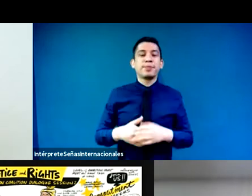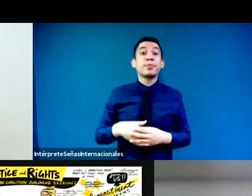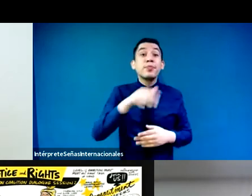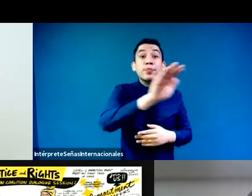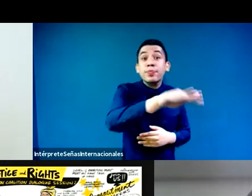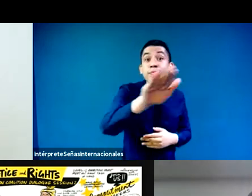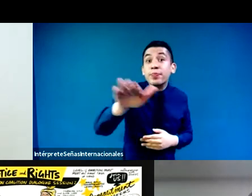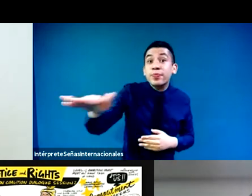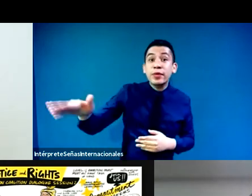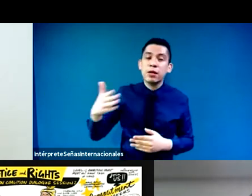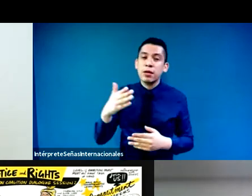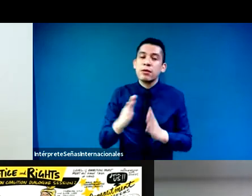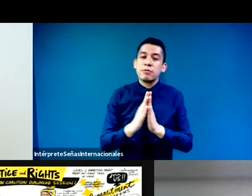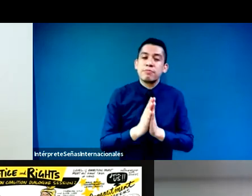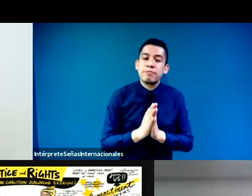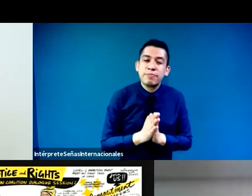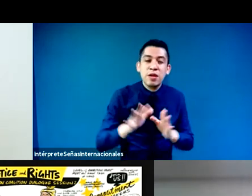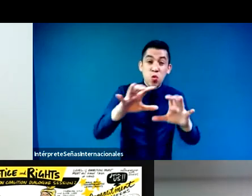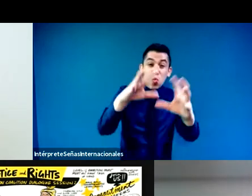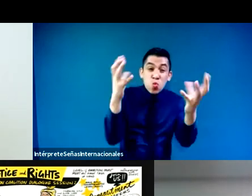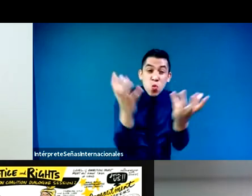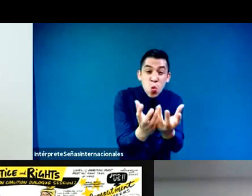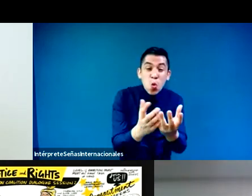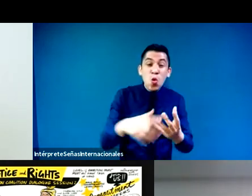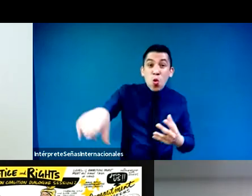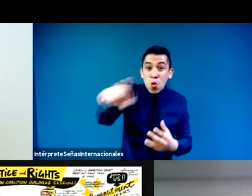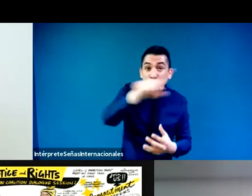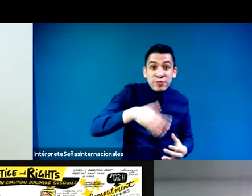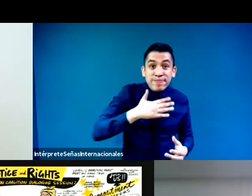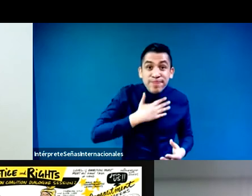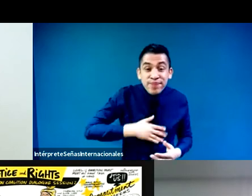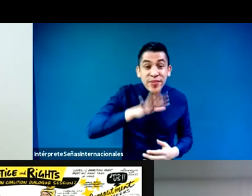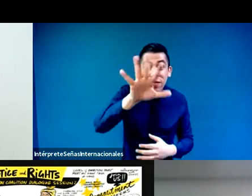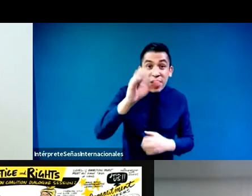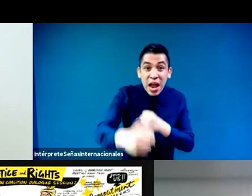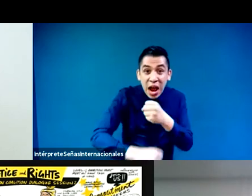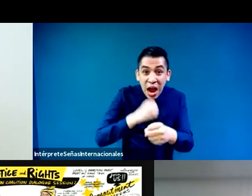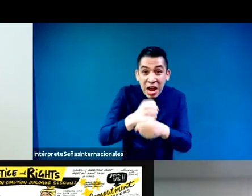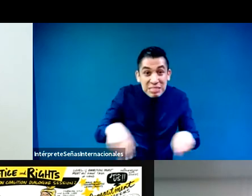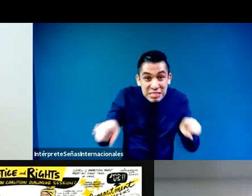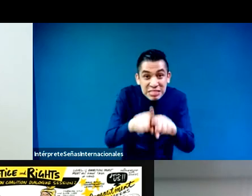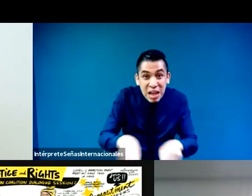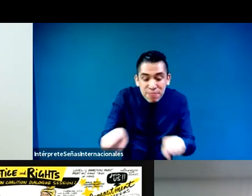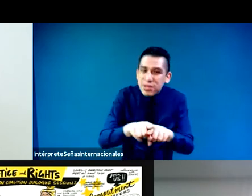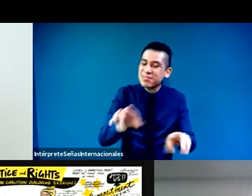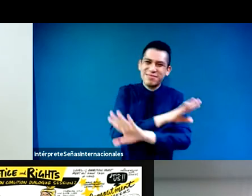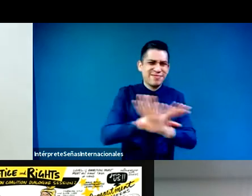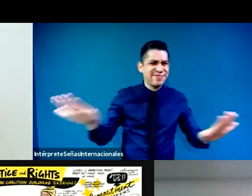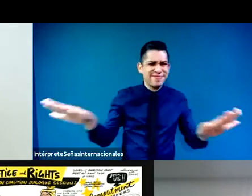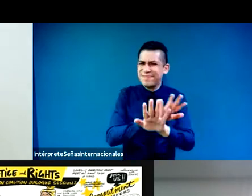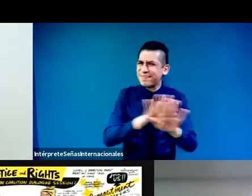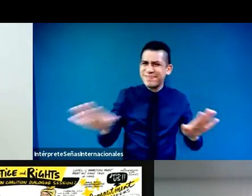el mundo de hoy el que quieren dentro de 5 años? Si su respuesta es negativa, les insto a que